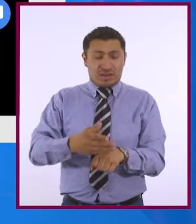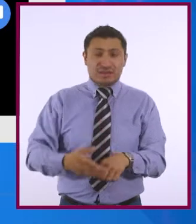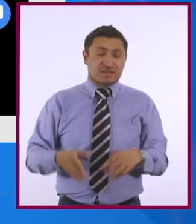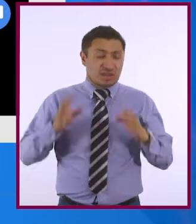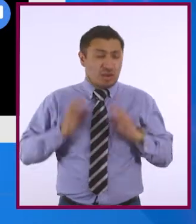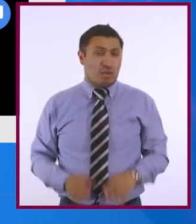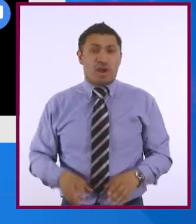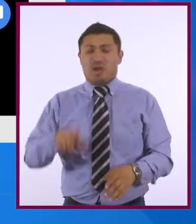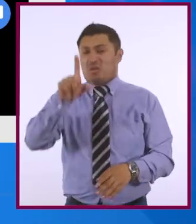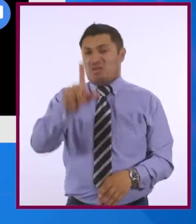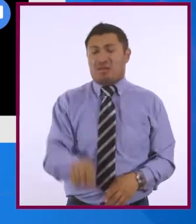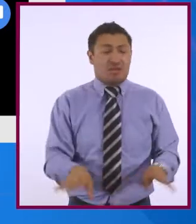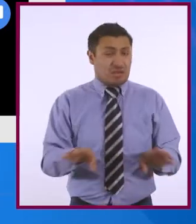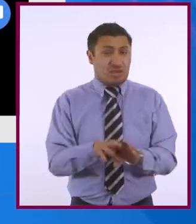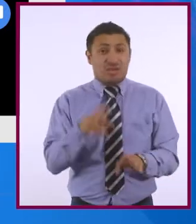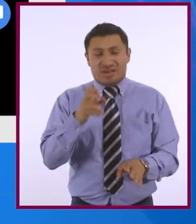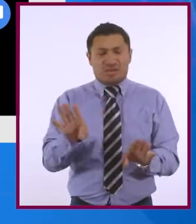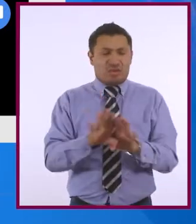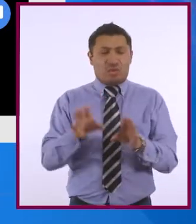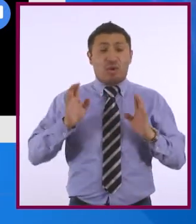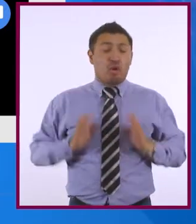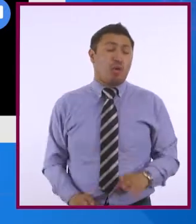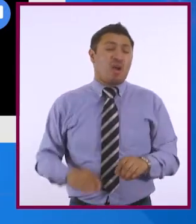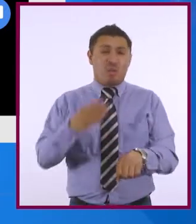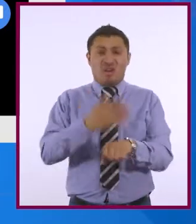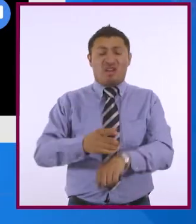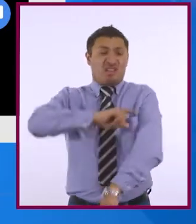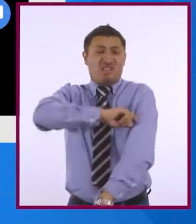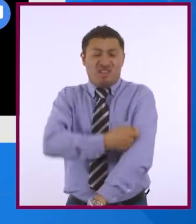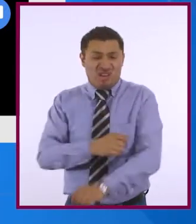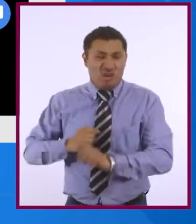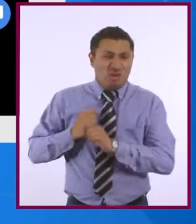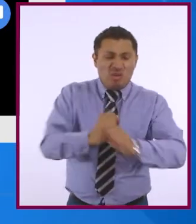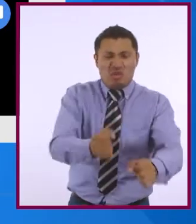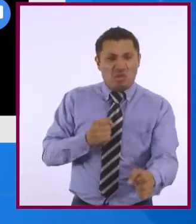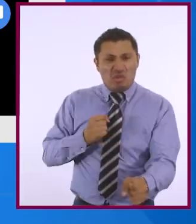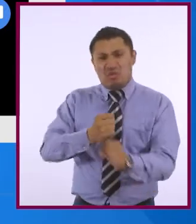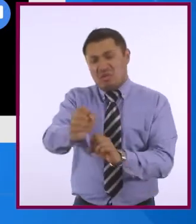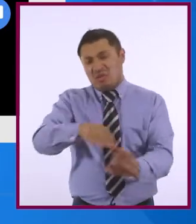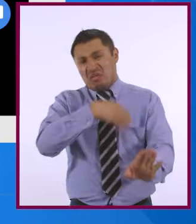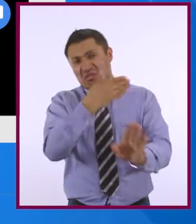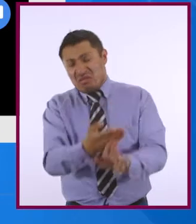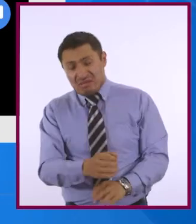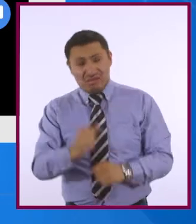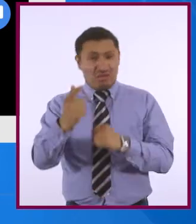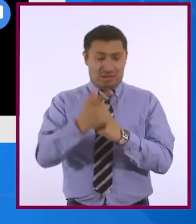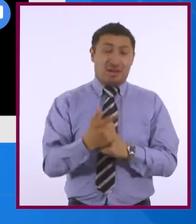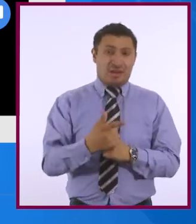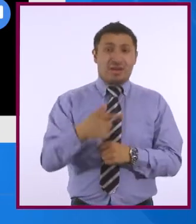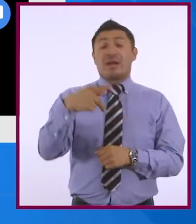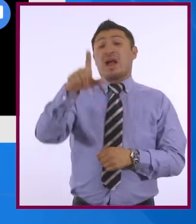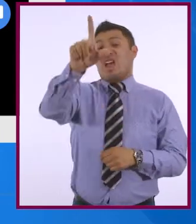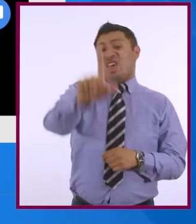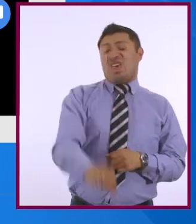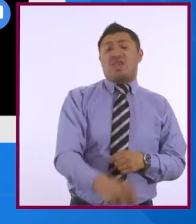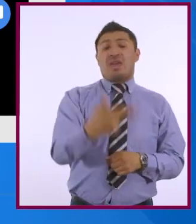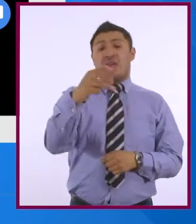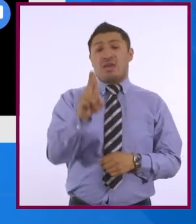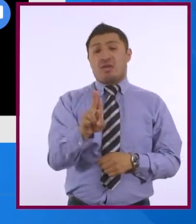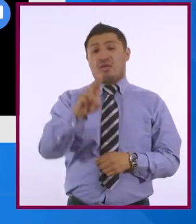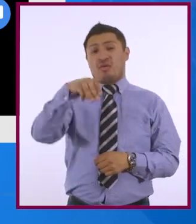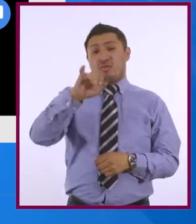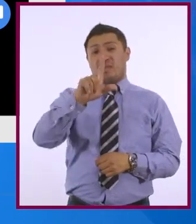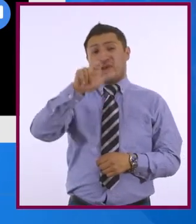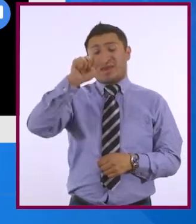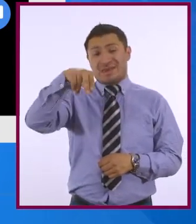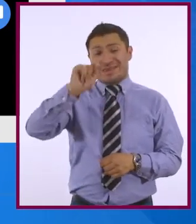castigo corporal pensamos en golpes, en pellizcos, en empujones, y el humillante, pues esta práctica muy